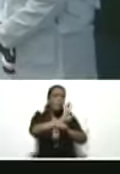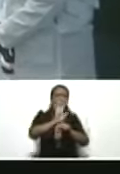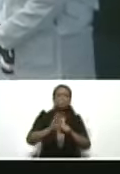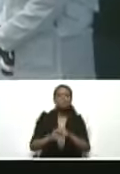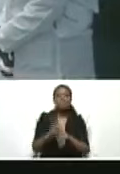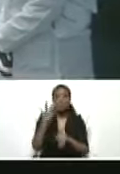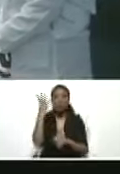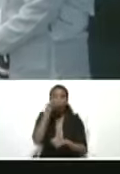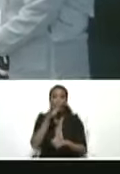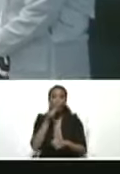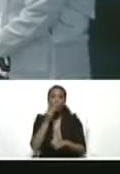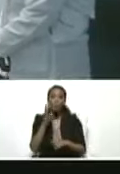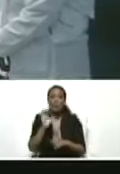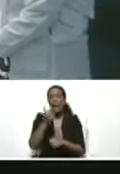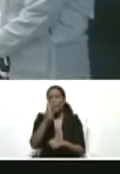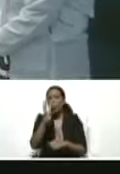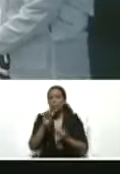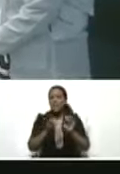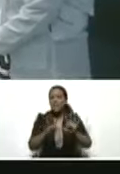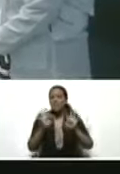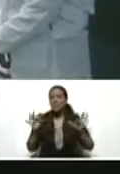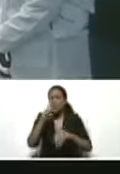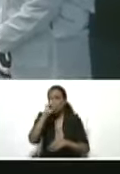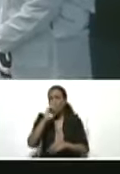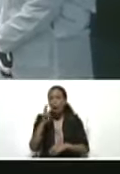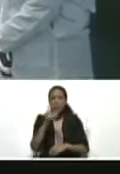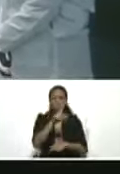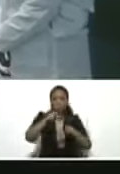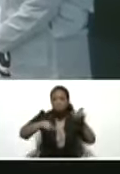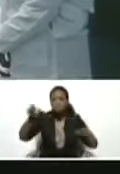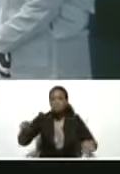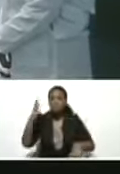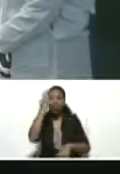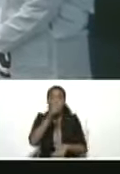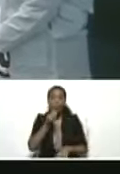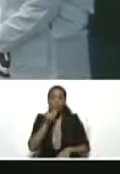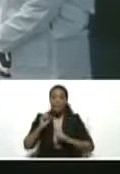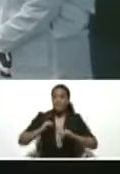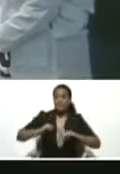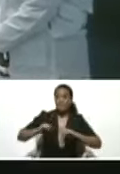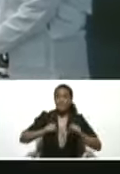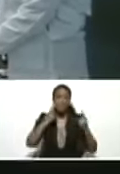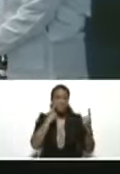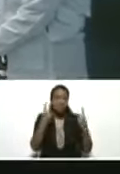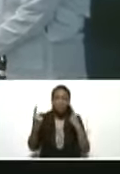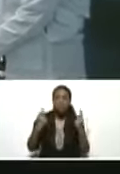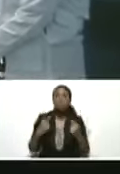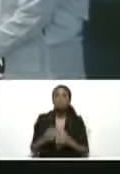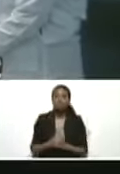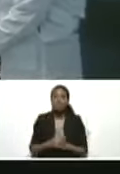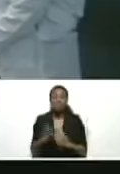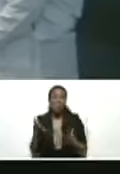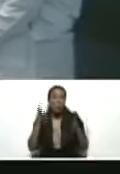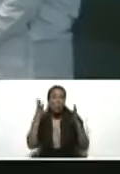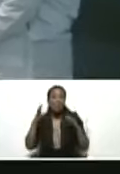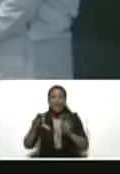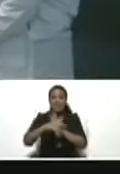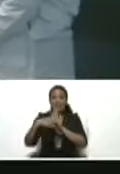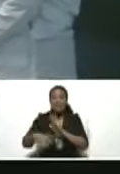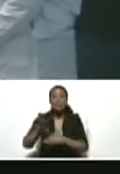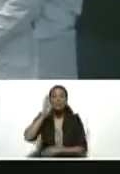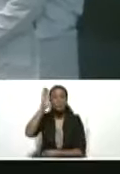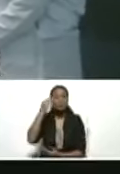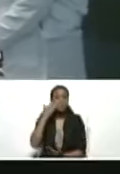jóvenes muy jovencito de 14 18 años la juventud preparándose para conquistar su derecho al